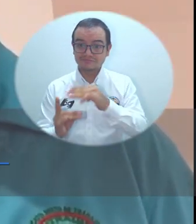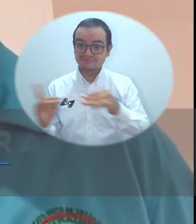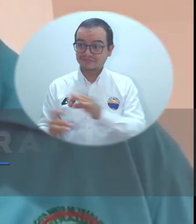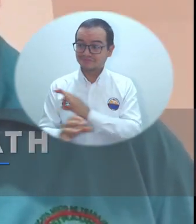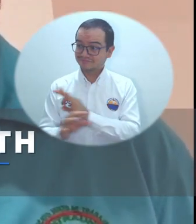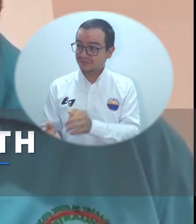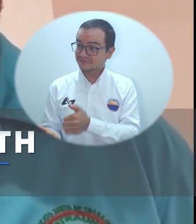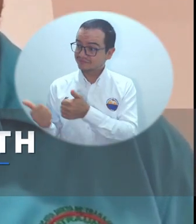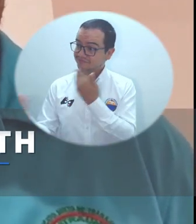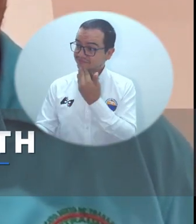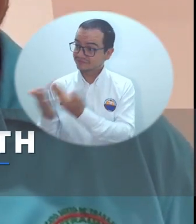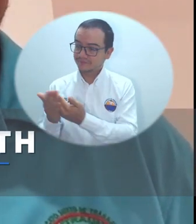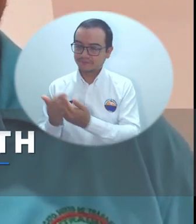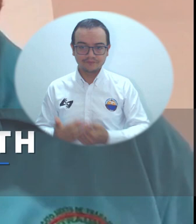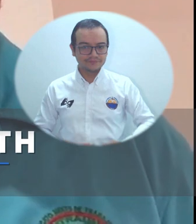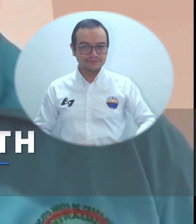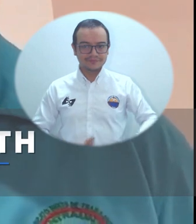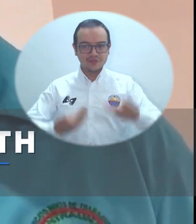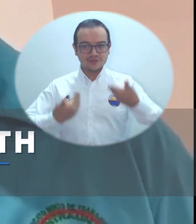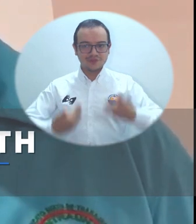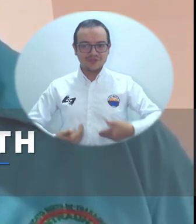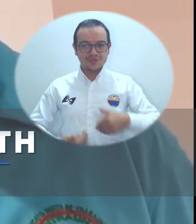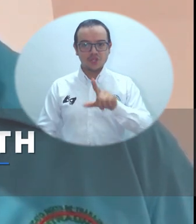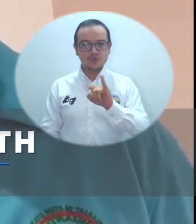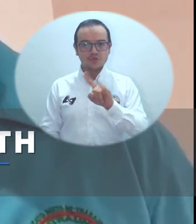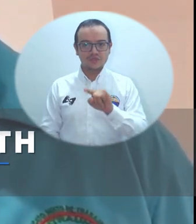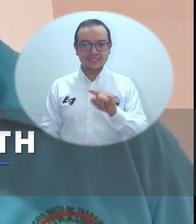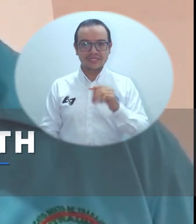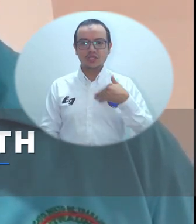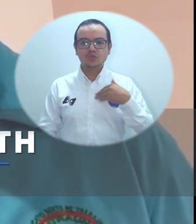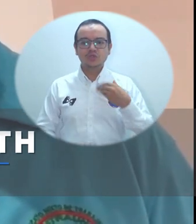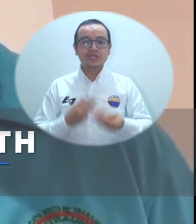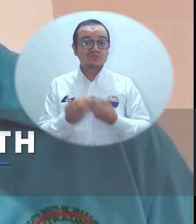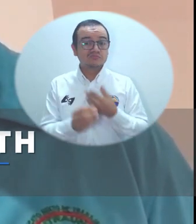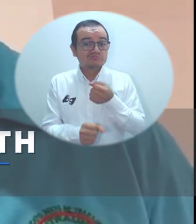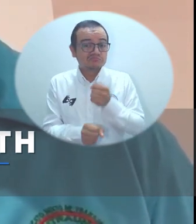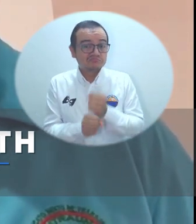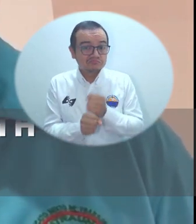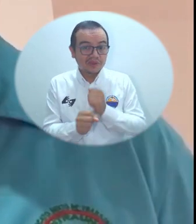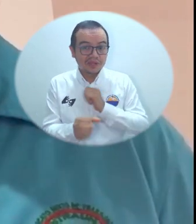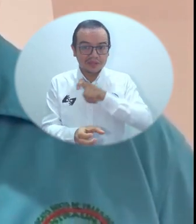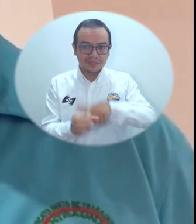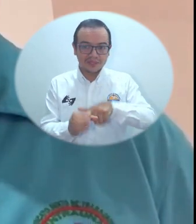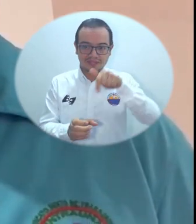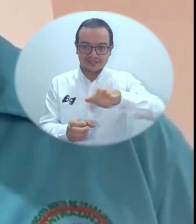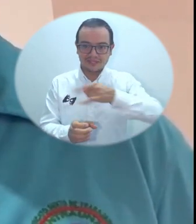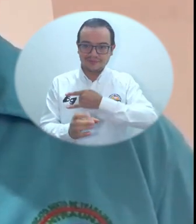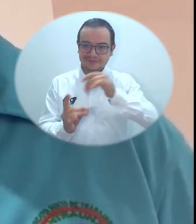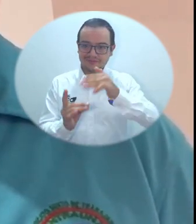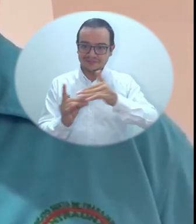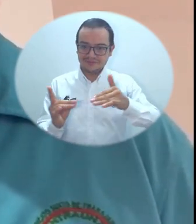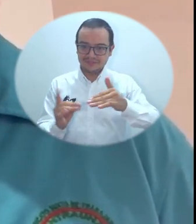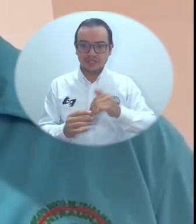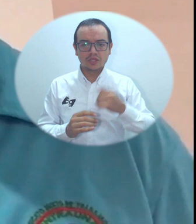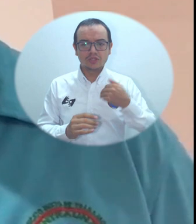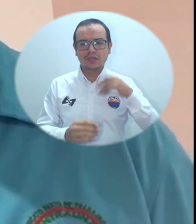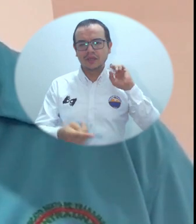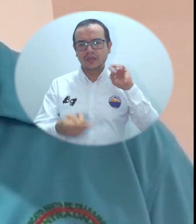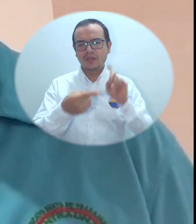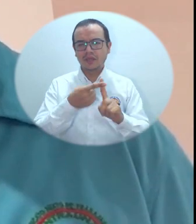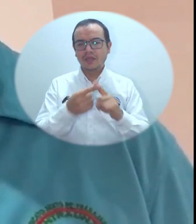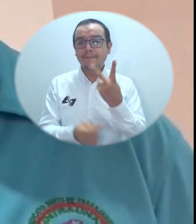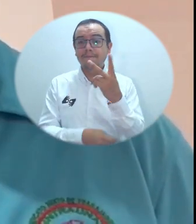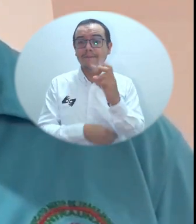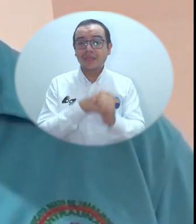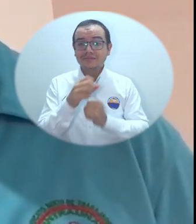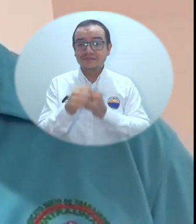es Luis Alfonso Pérez Ebrard, soy empleado de la Universidad del Magdalena, con más de 20 años en servicio de